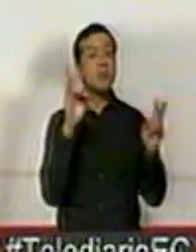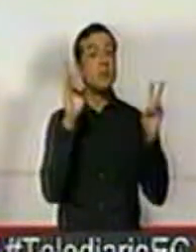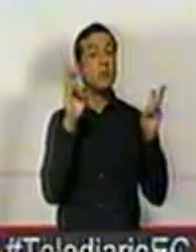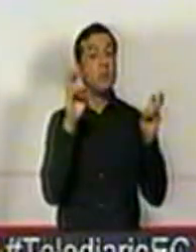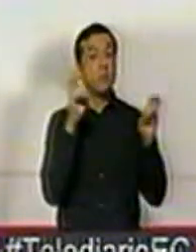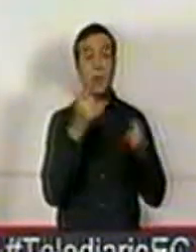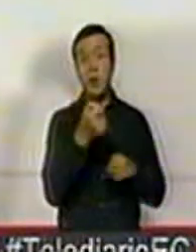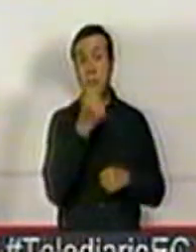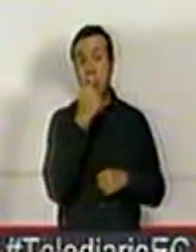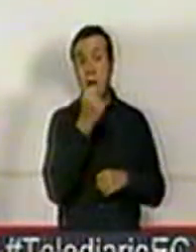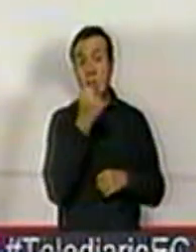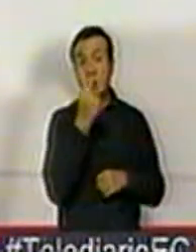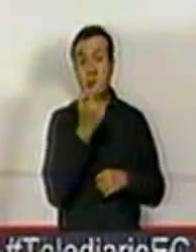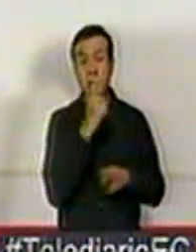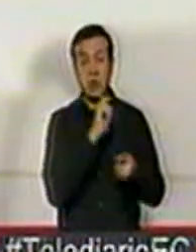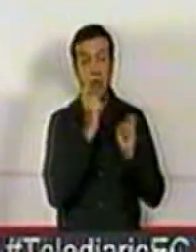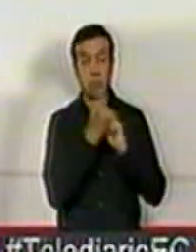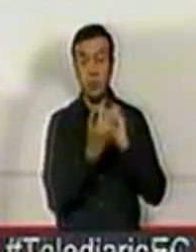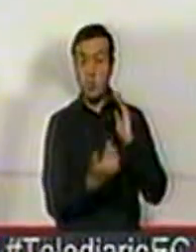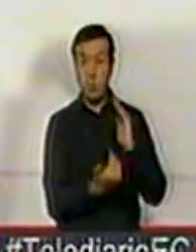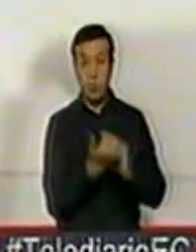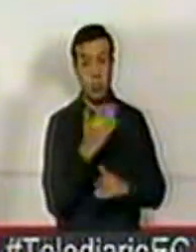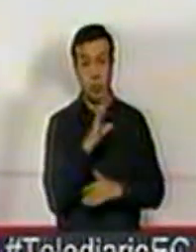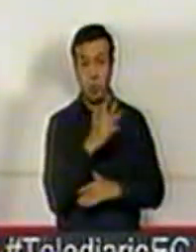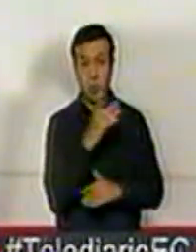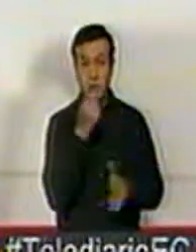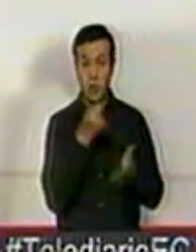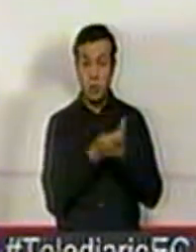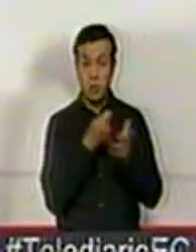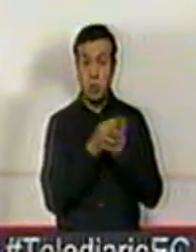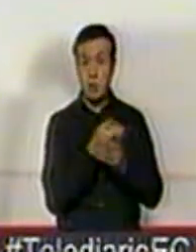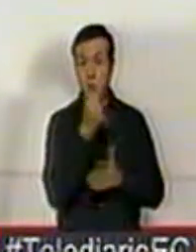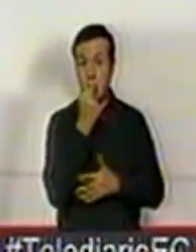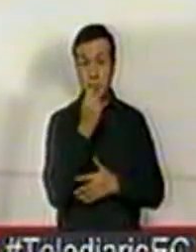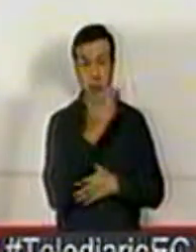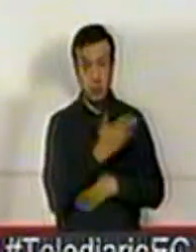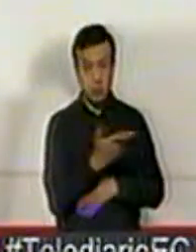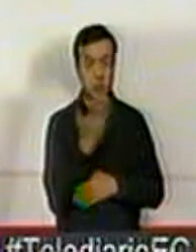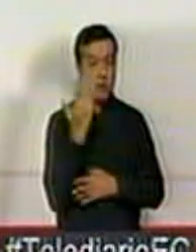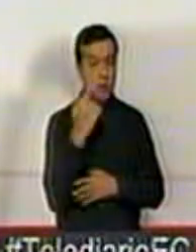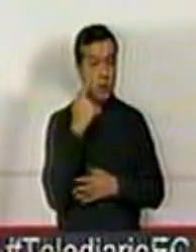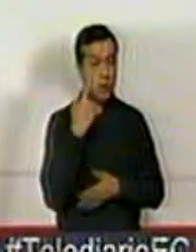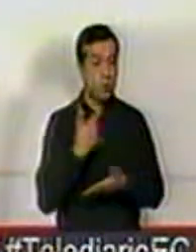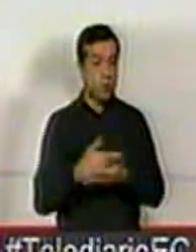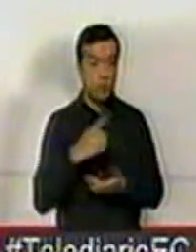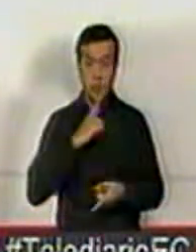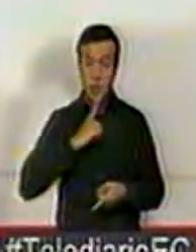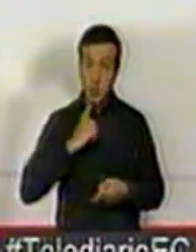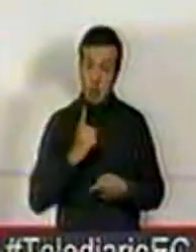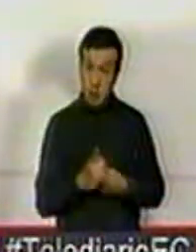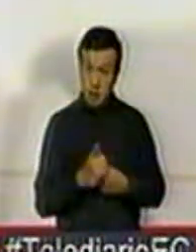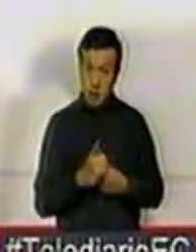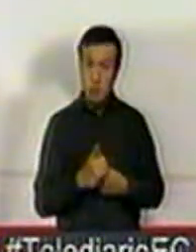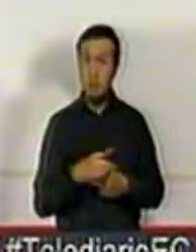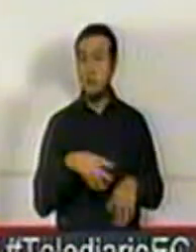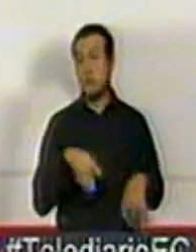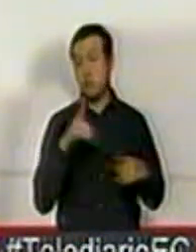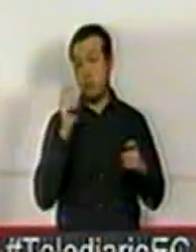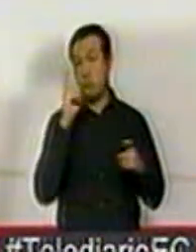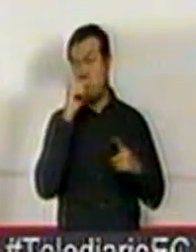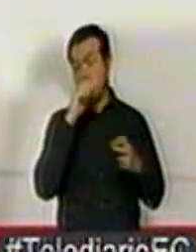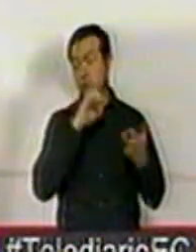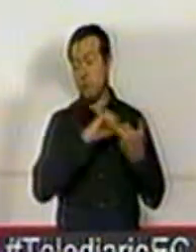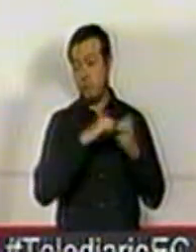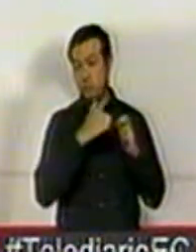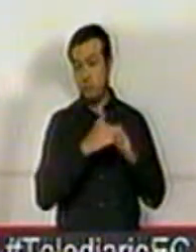cuadro básico de medicamentos, hay incumplimiento en la compra de medicinas, si se logra comprobar eso, es grave, porque